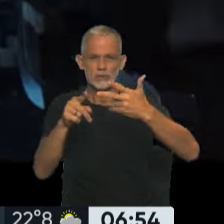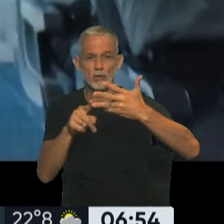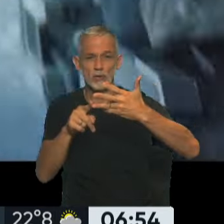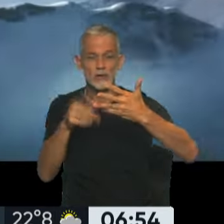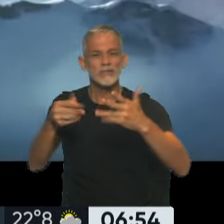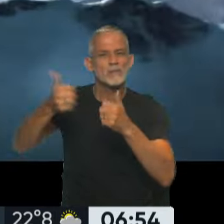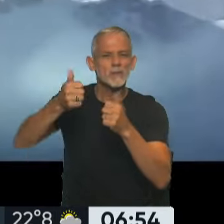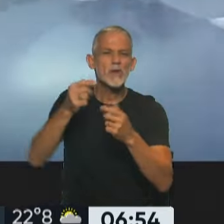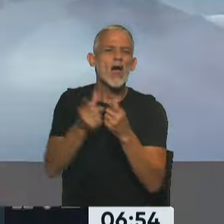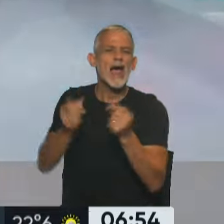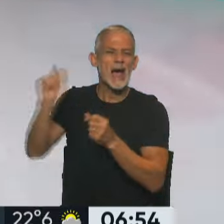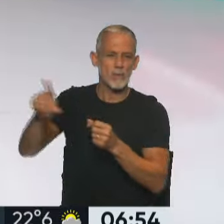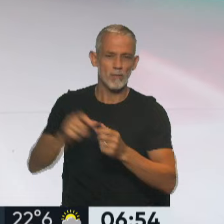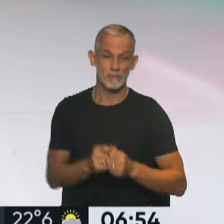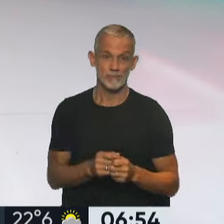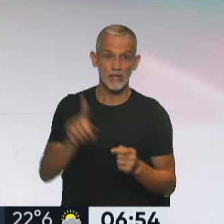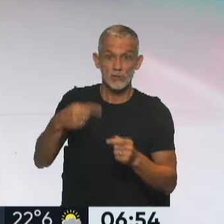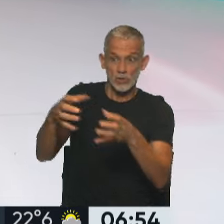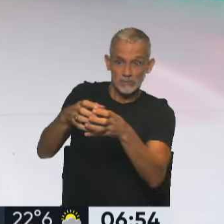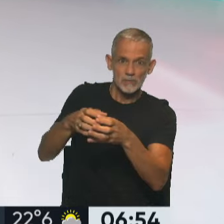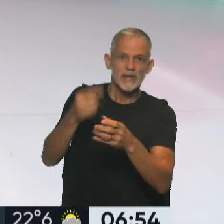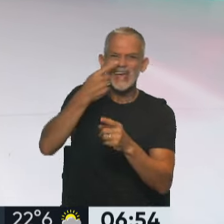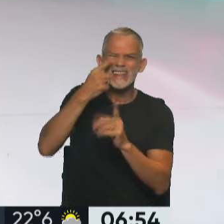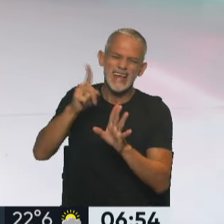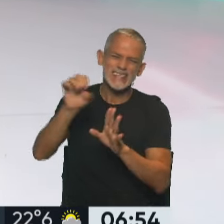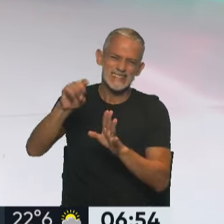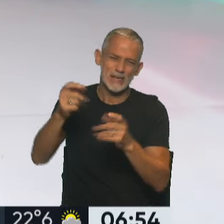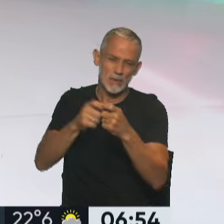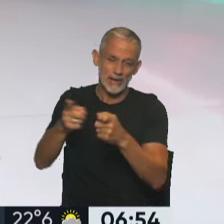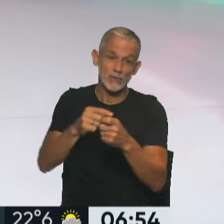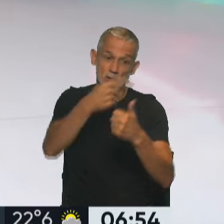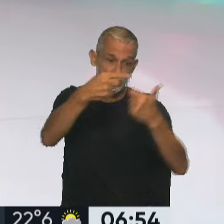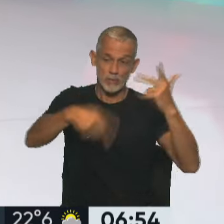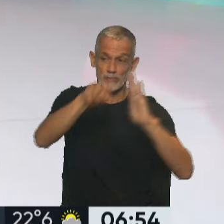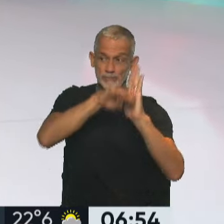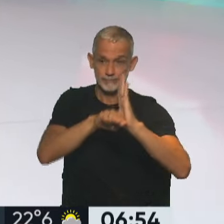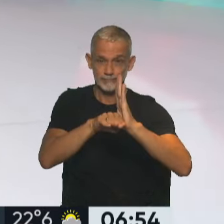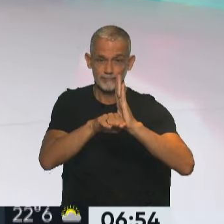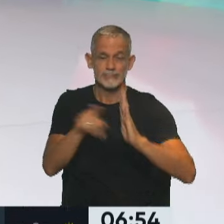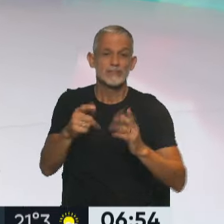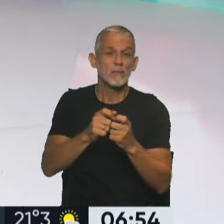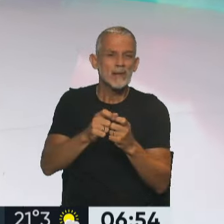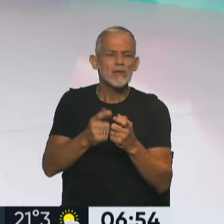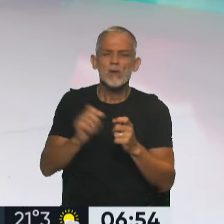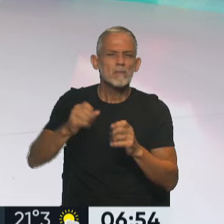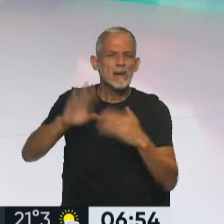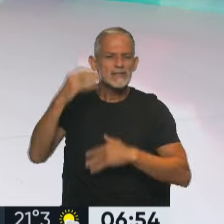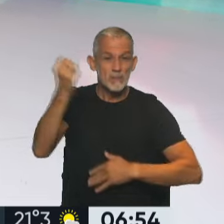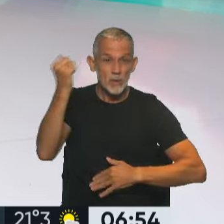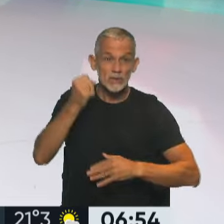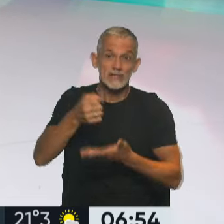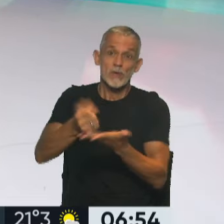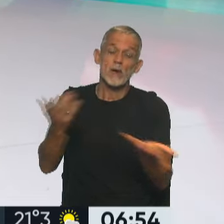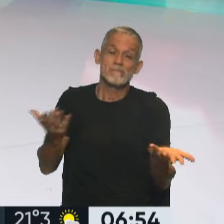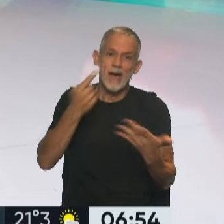por Japón. Y La Zona de Interés, que compite por Inglaterra. Esos son las nominaciones y los premios principales. Veremos